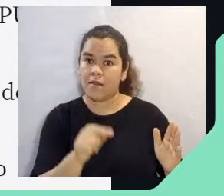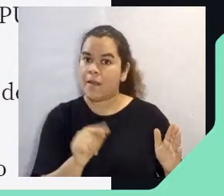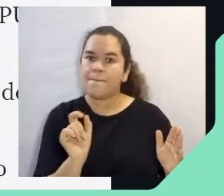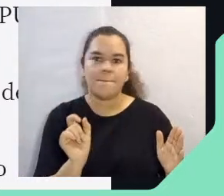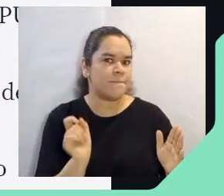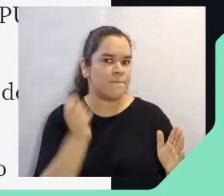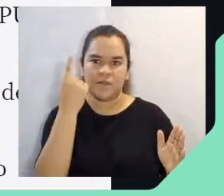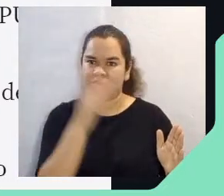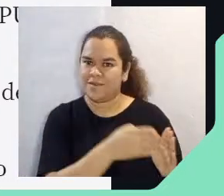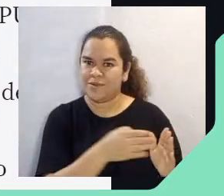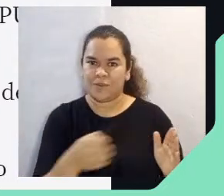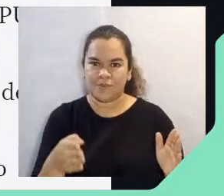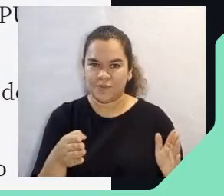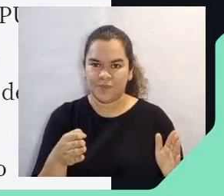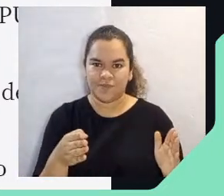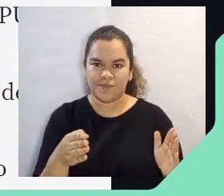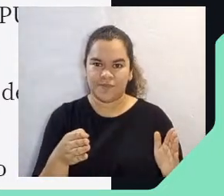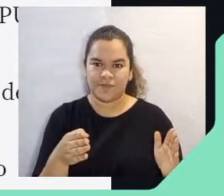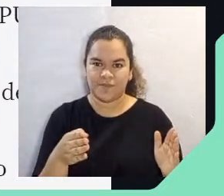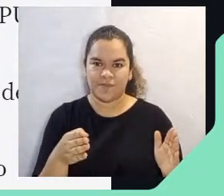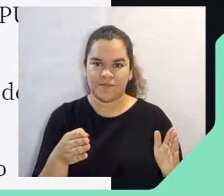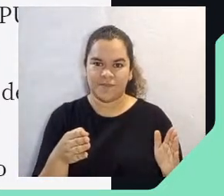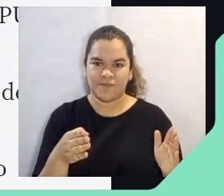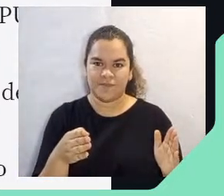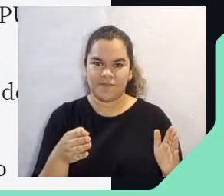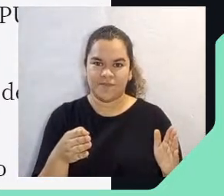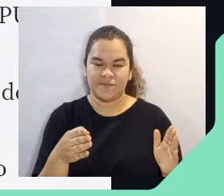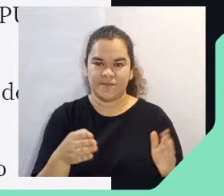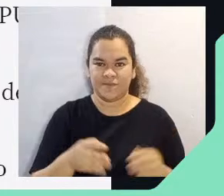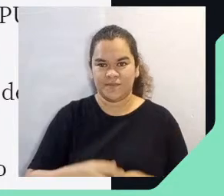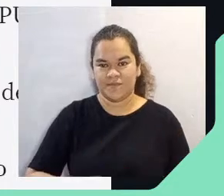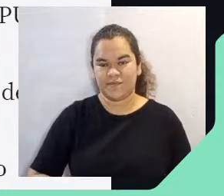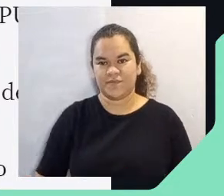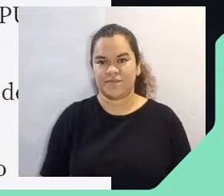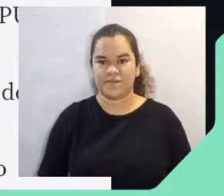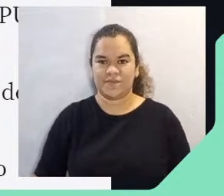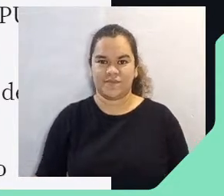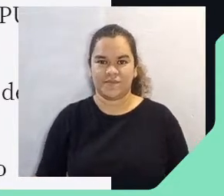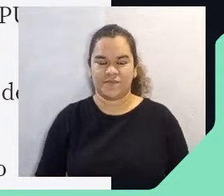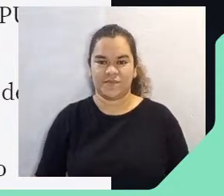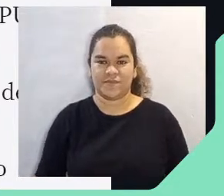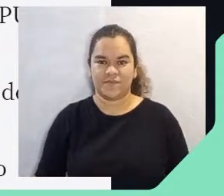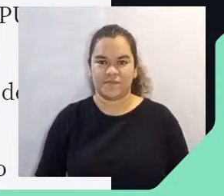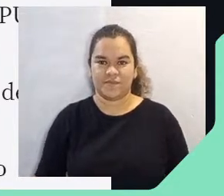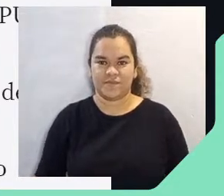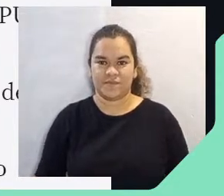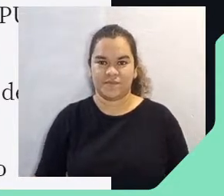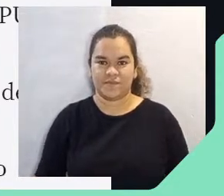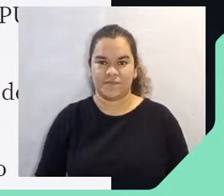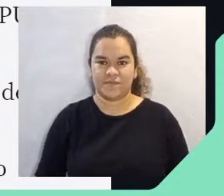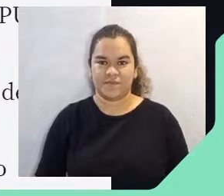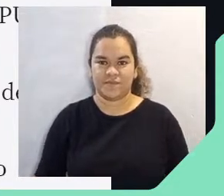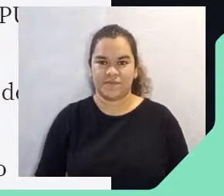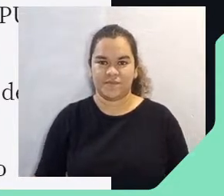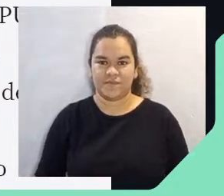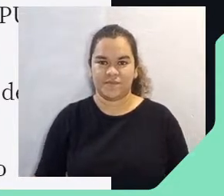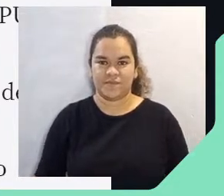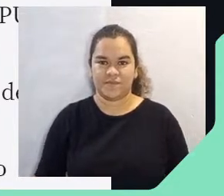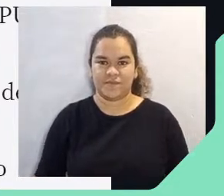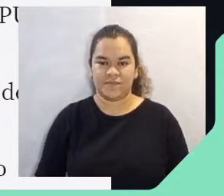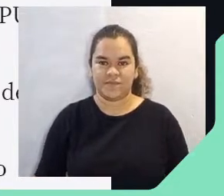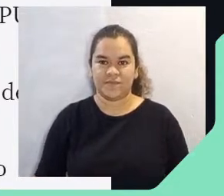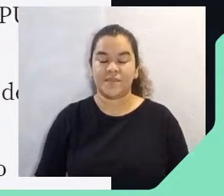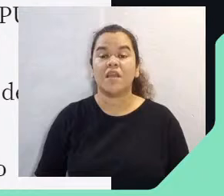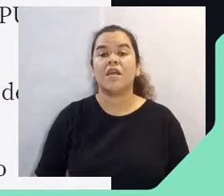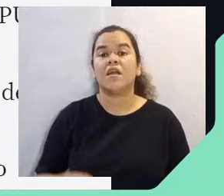cuando empecemos el cursado de esta carrera. La carrera se